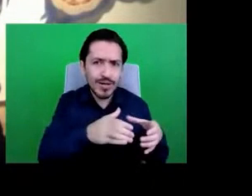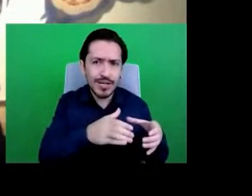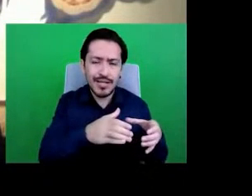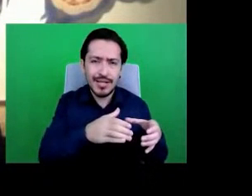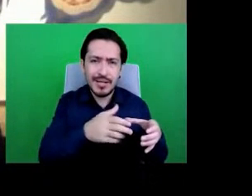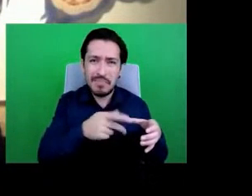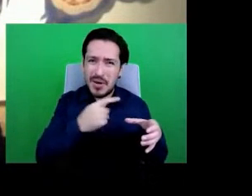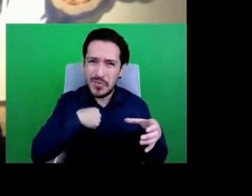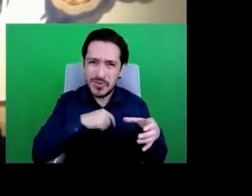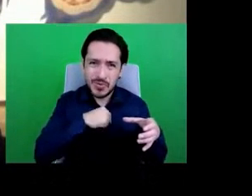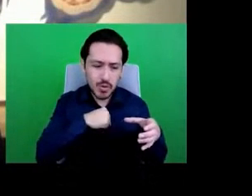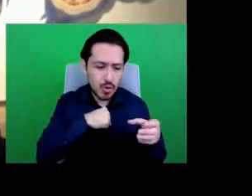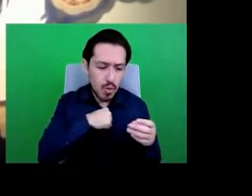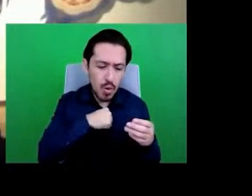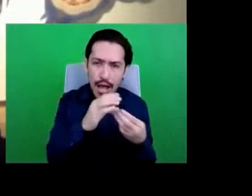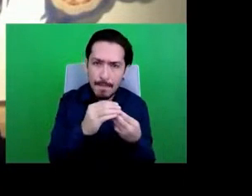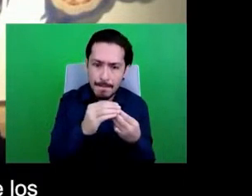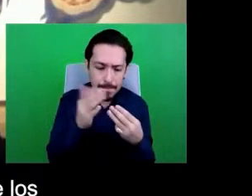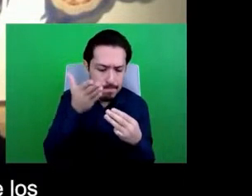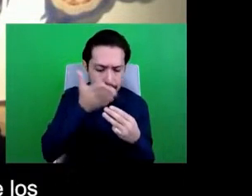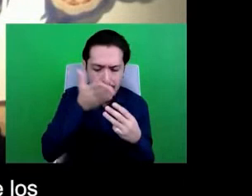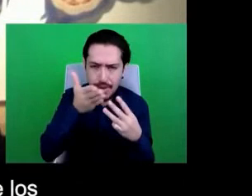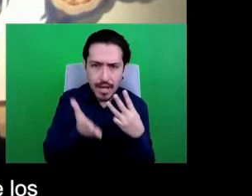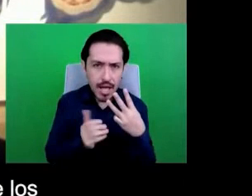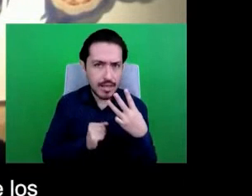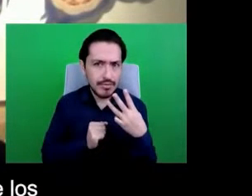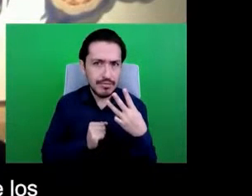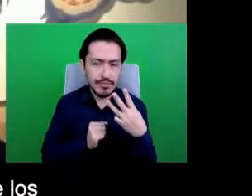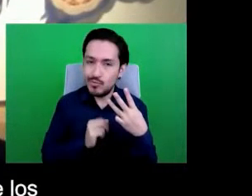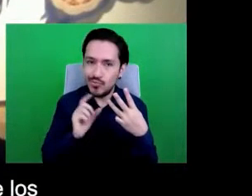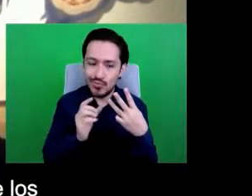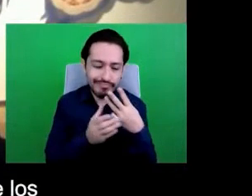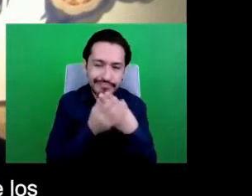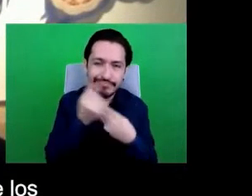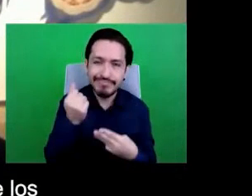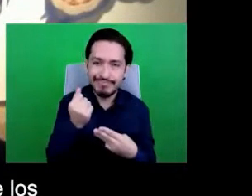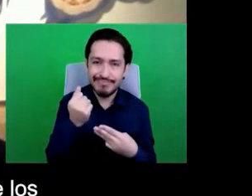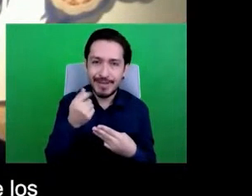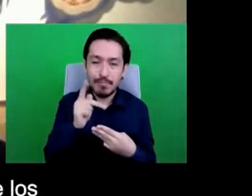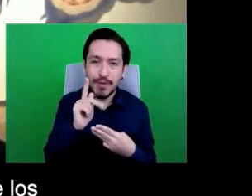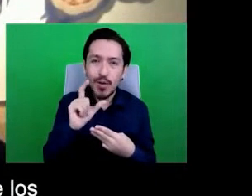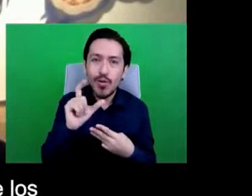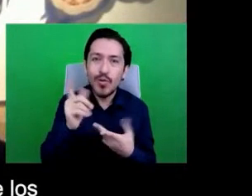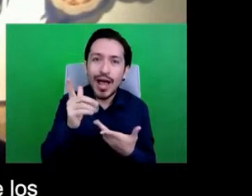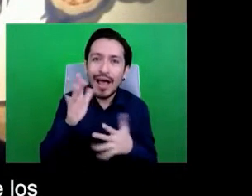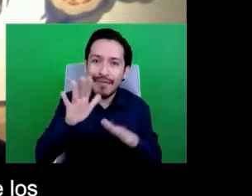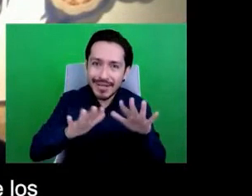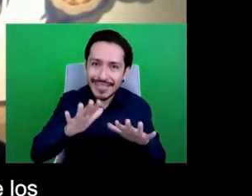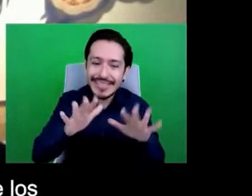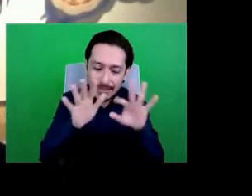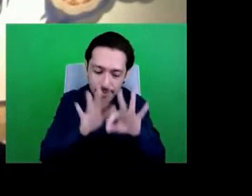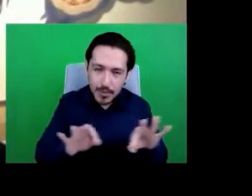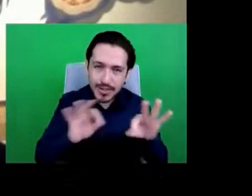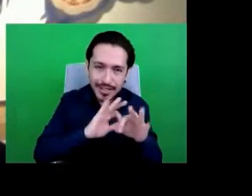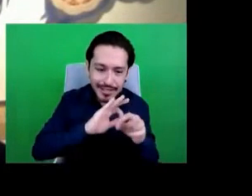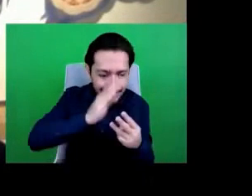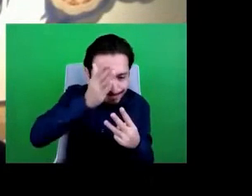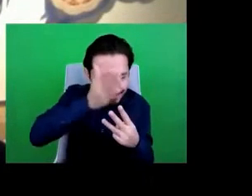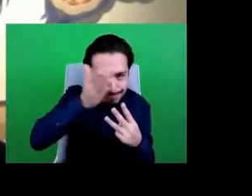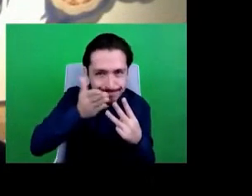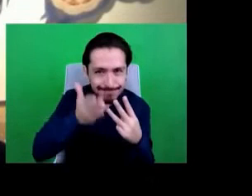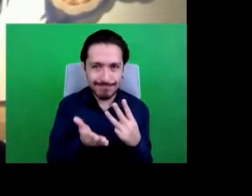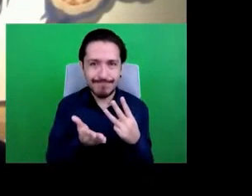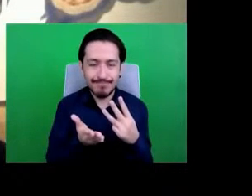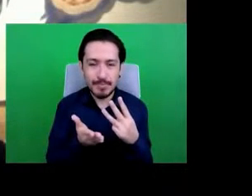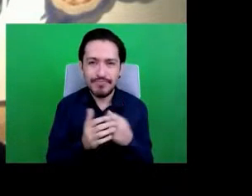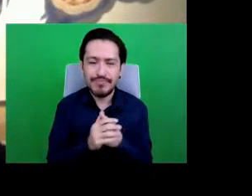esta diferenciación, pero en cuanto a la política, ahí es cuando importa esa diferenciación entre los diferentes tipos de cultura. Y yo creo